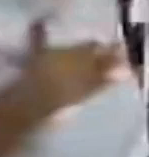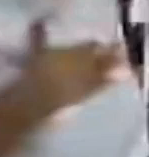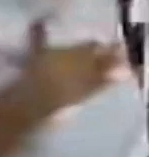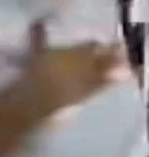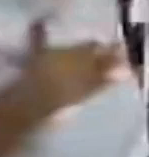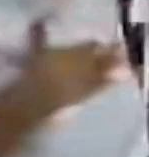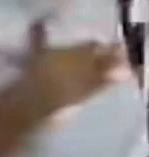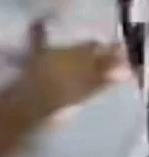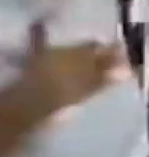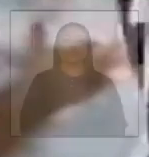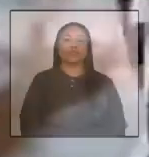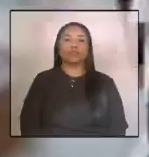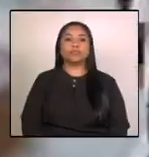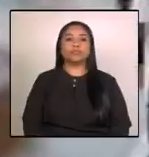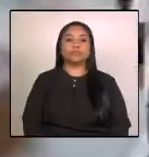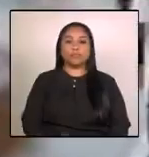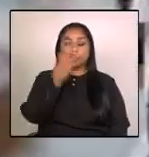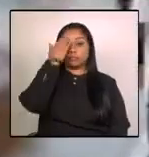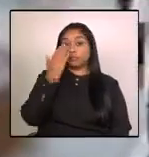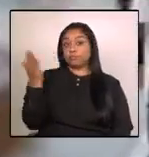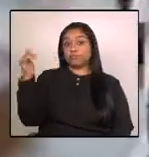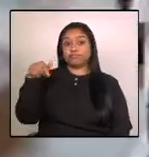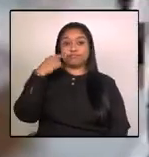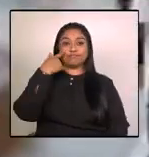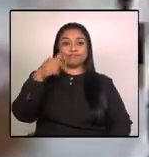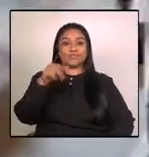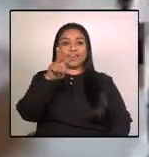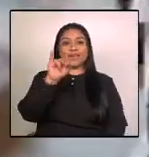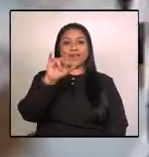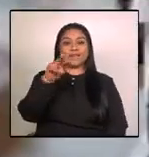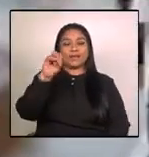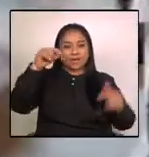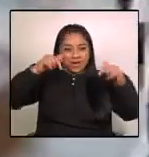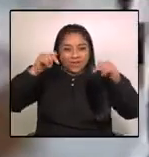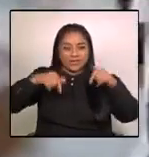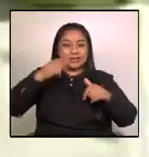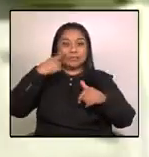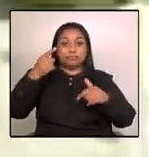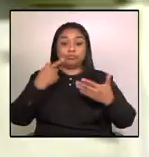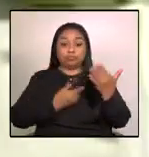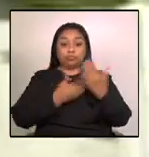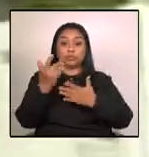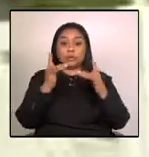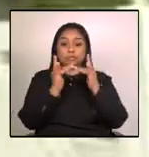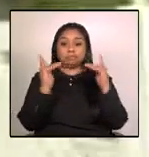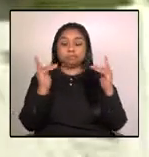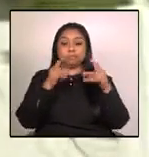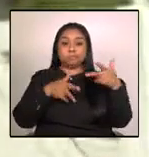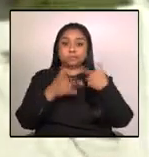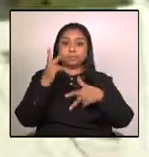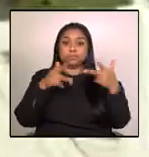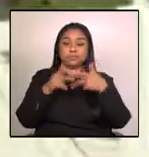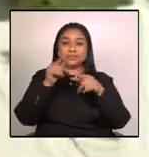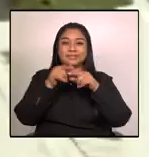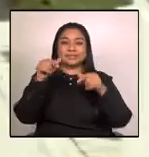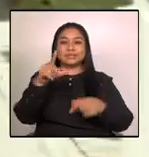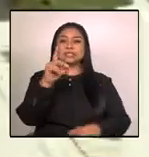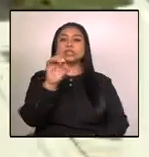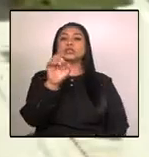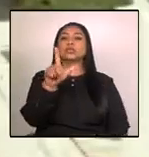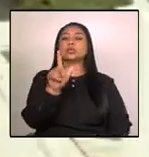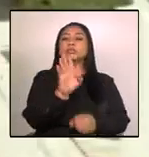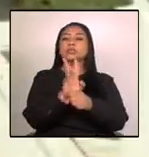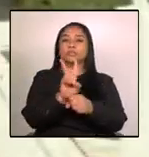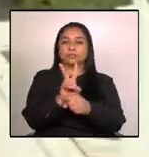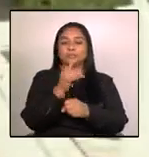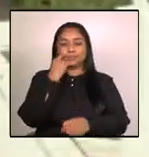Estimada audiencia, le estamos llevando a ustedes en vivo y en directo la inauguración del puente vehicular de la aldea Los de Reyes en el Chol Baja Verapaz. Bienvenidos.